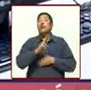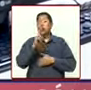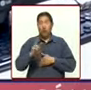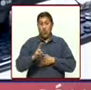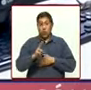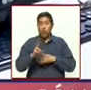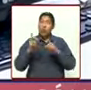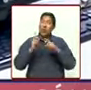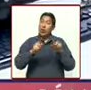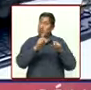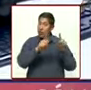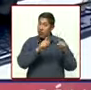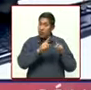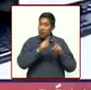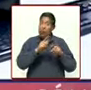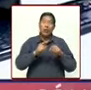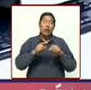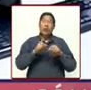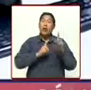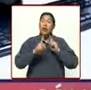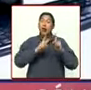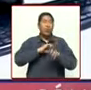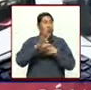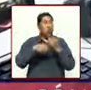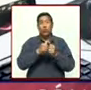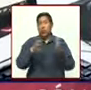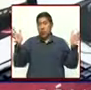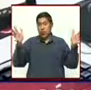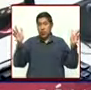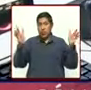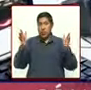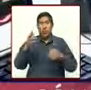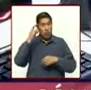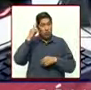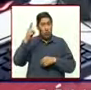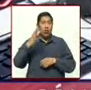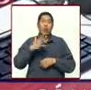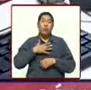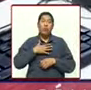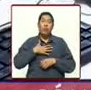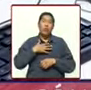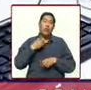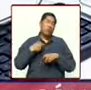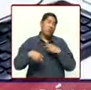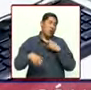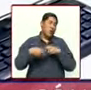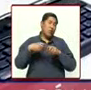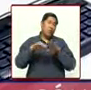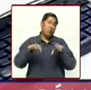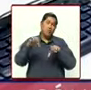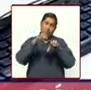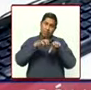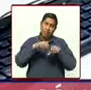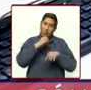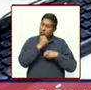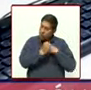tecnología, específicamente algo que está al alcance de todos. Hola, me encuentro pasando momentos de angustia,